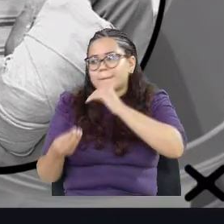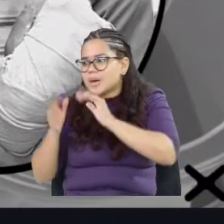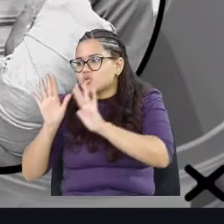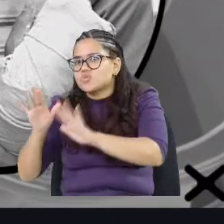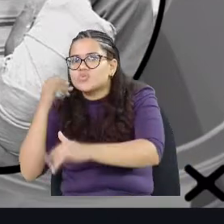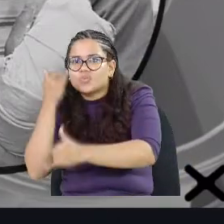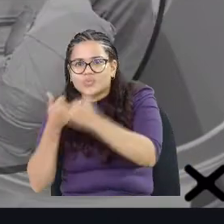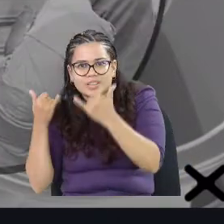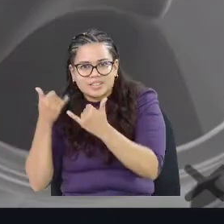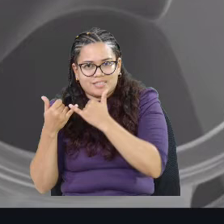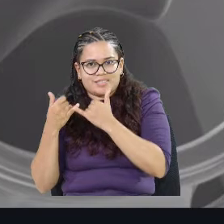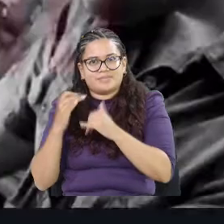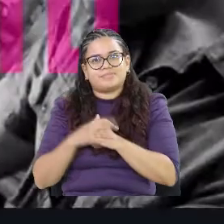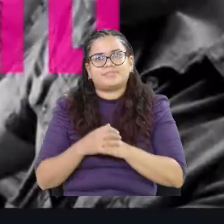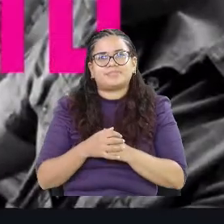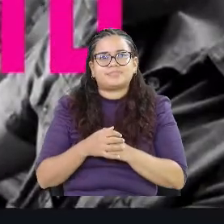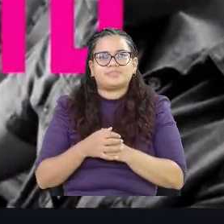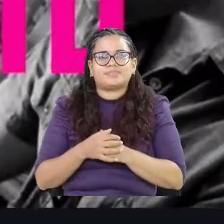paciente.